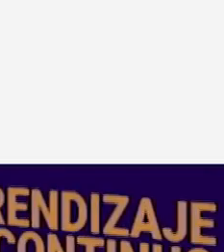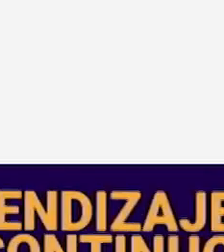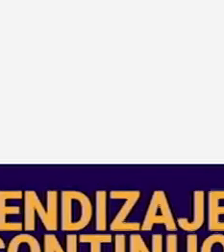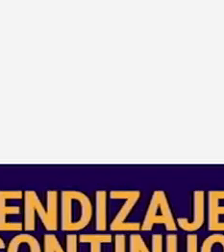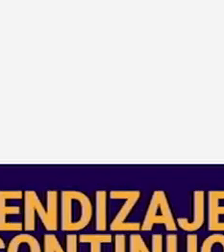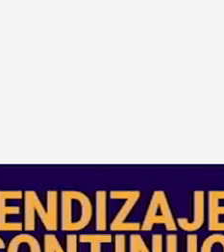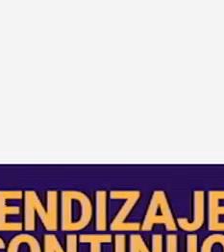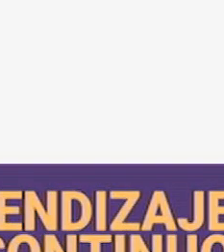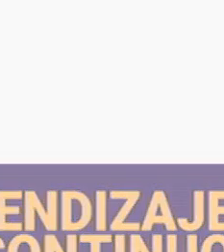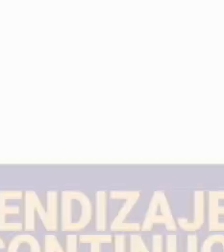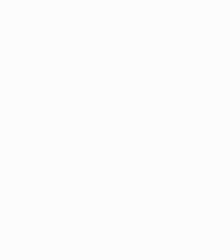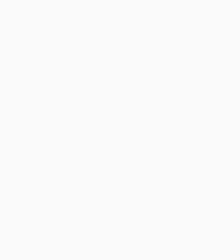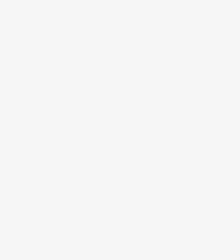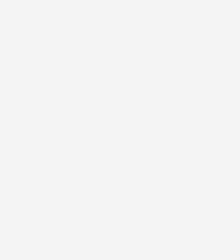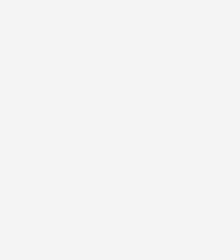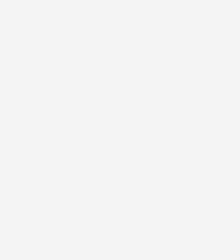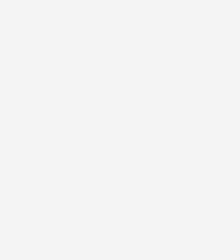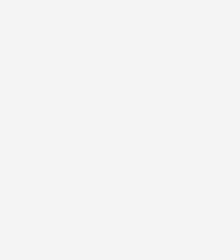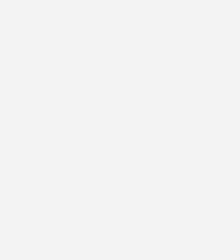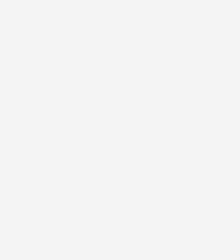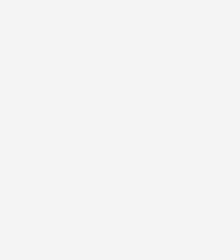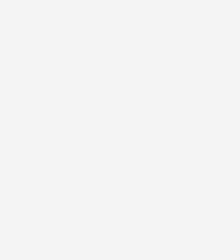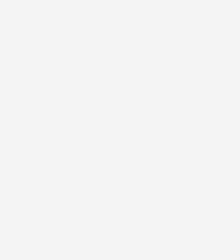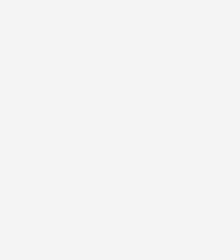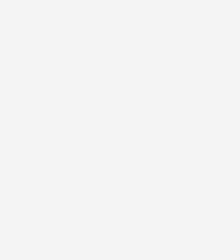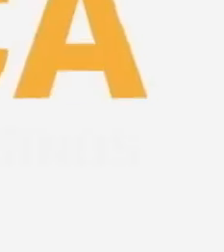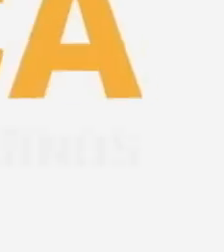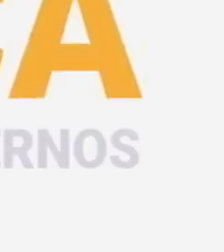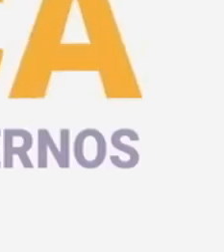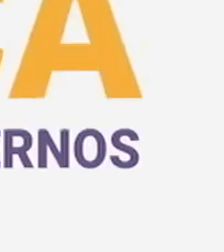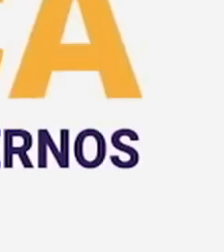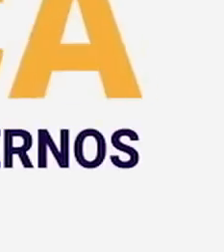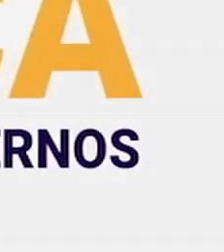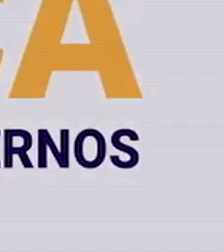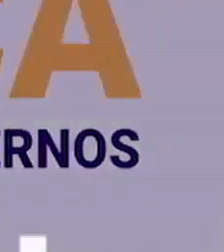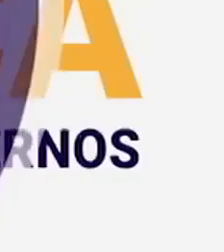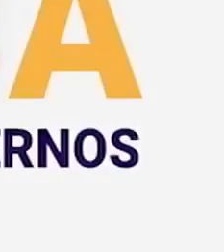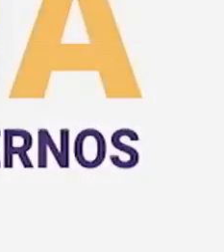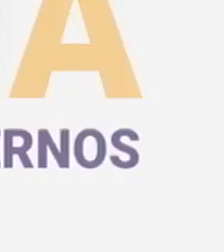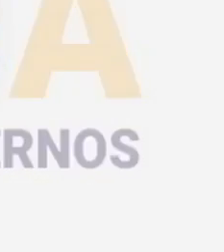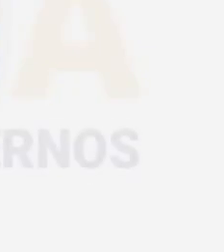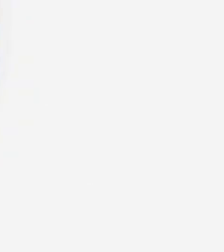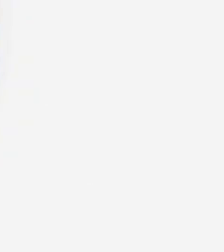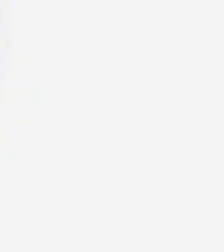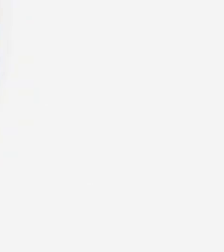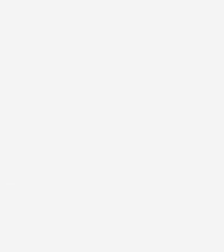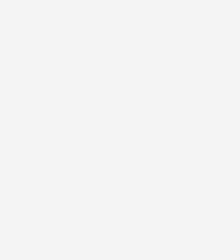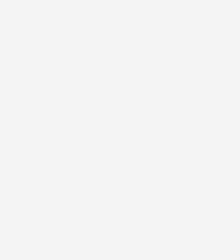actualización constante y aprendizaje continuo para el trabajo. Una conversación práctica para mantenernos en